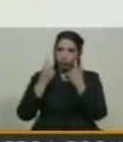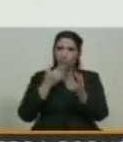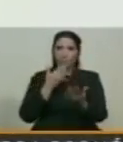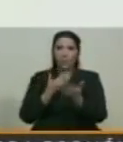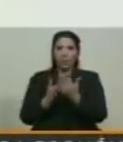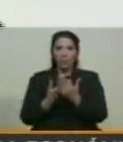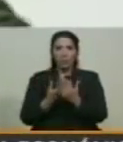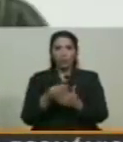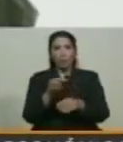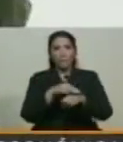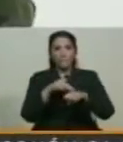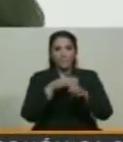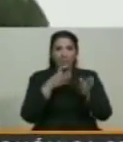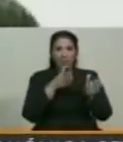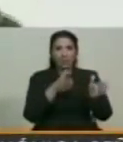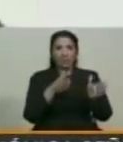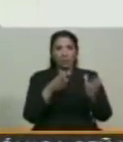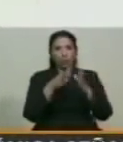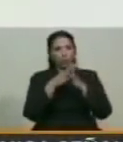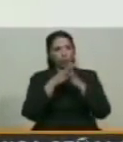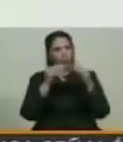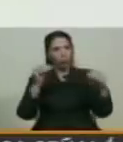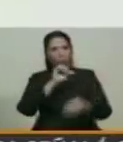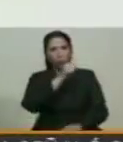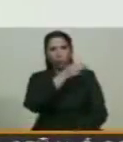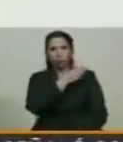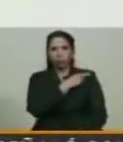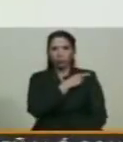ministros y a todas las instancias de gobierno,